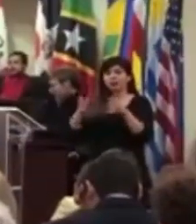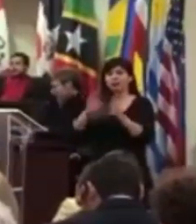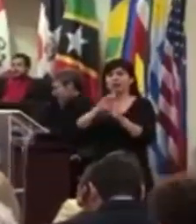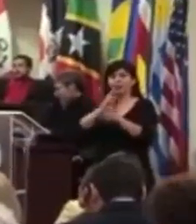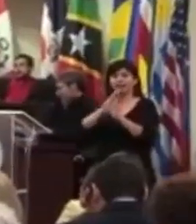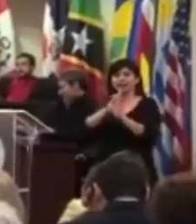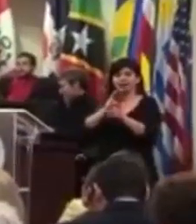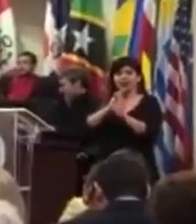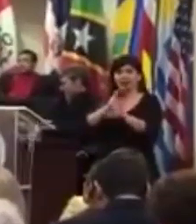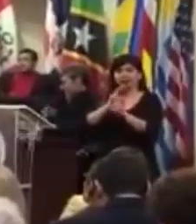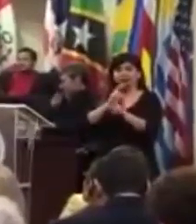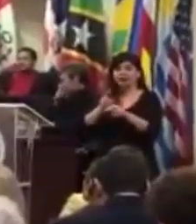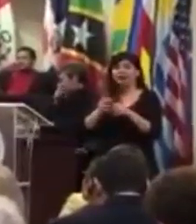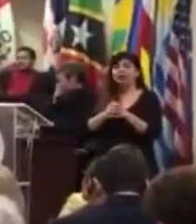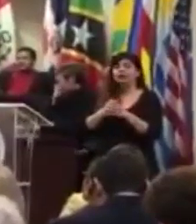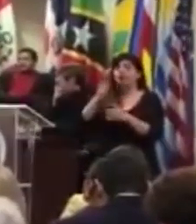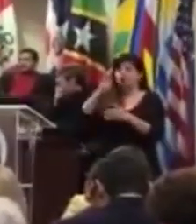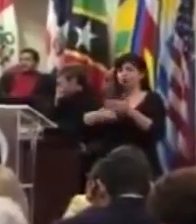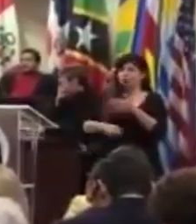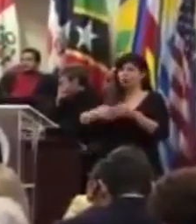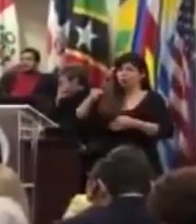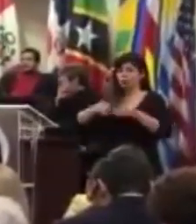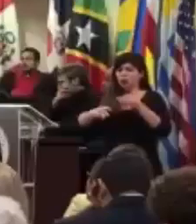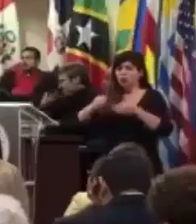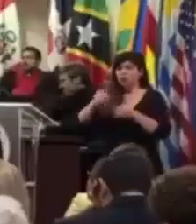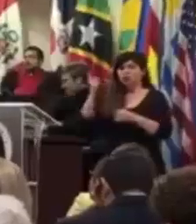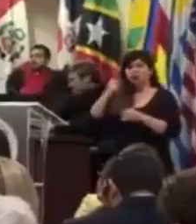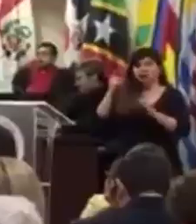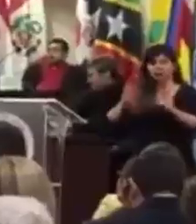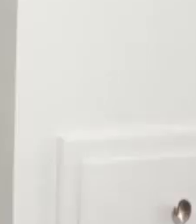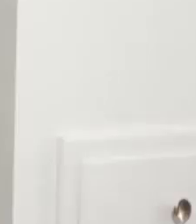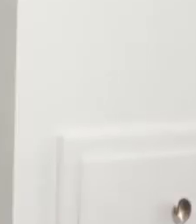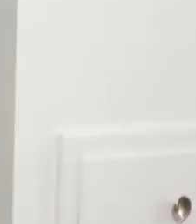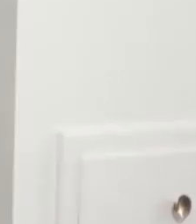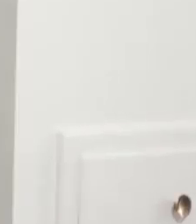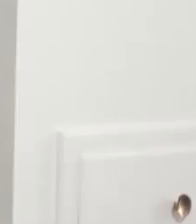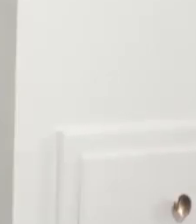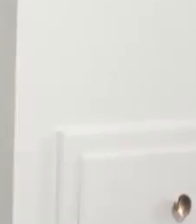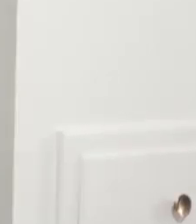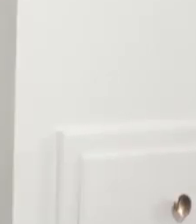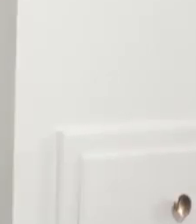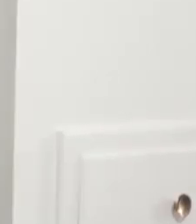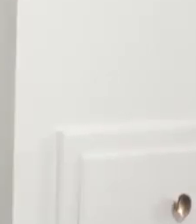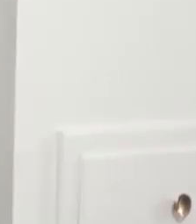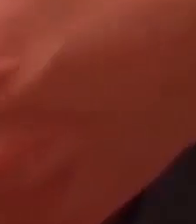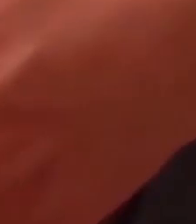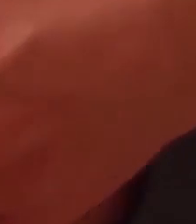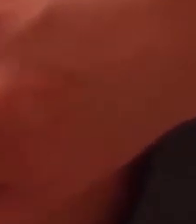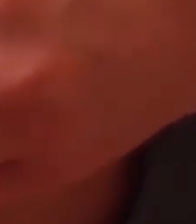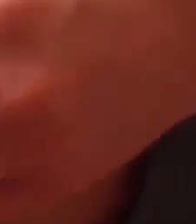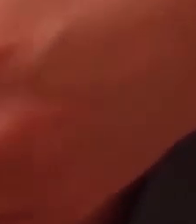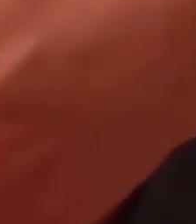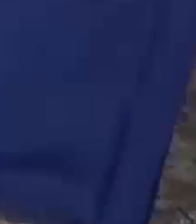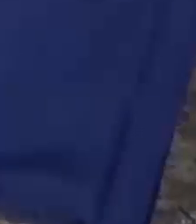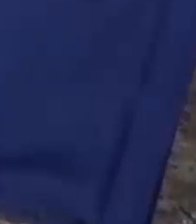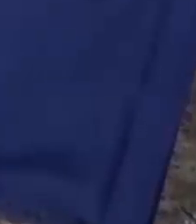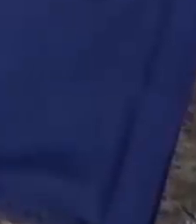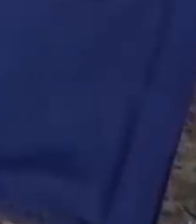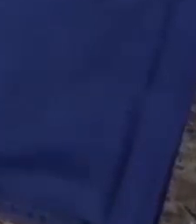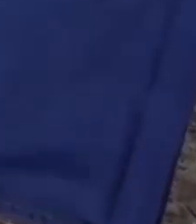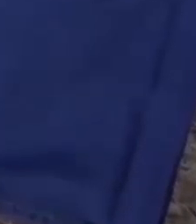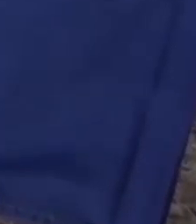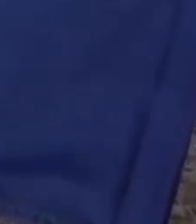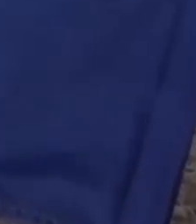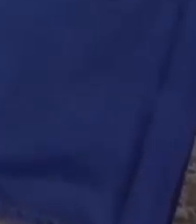desempleo para la noticia el punto mx luz enríquez sánchez sufre de algún dolor siéntase mejor